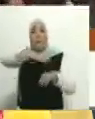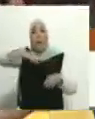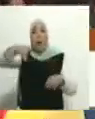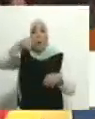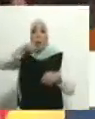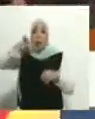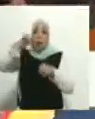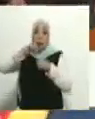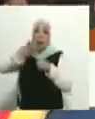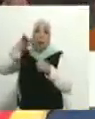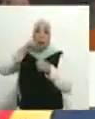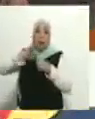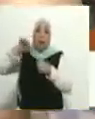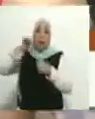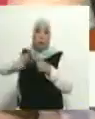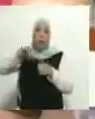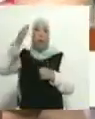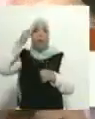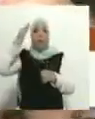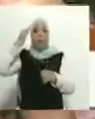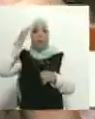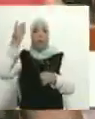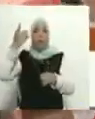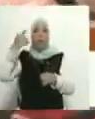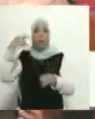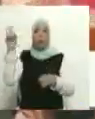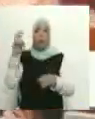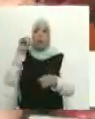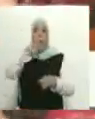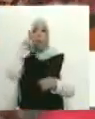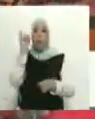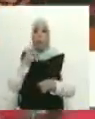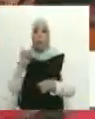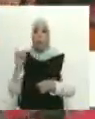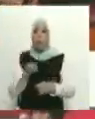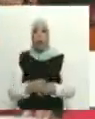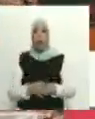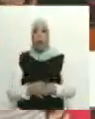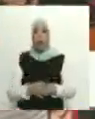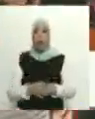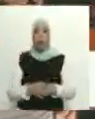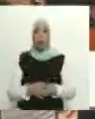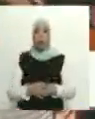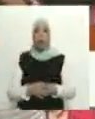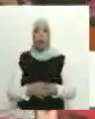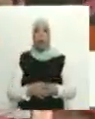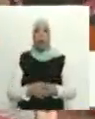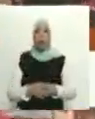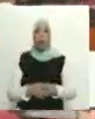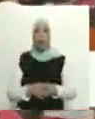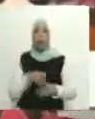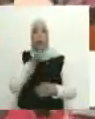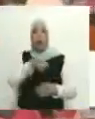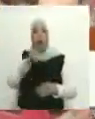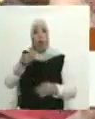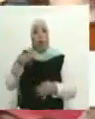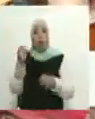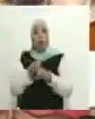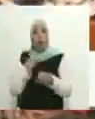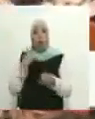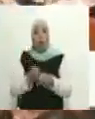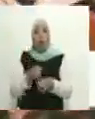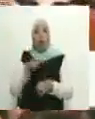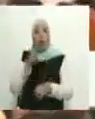además, sabemos que Néstor Reverol es de aquí, del Zulia. Y una de las cosas que nos dijo la gente, los compañeros de la